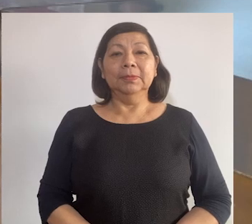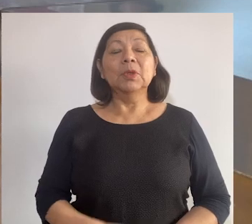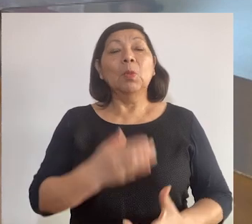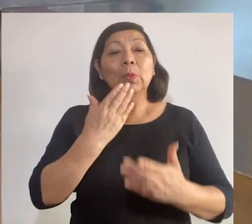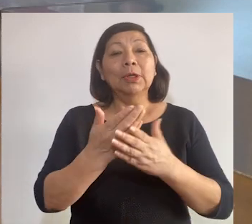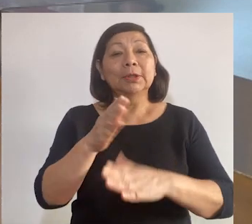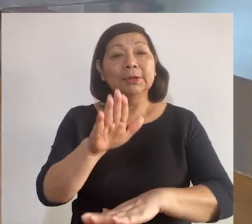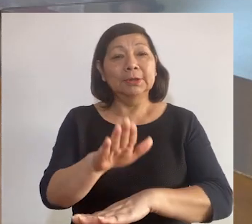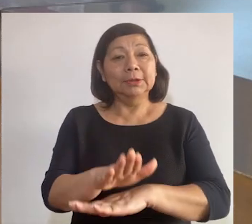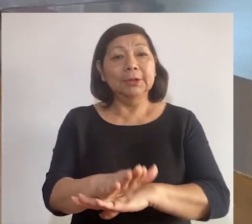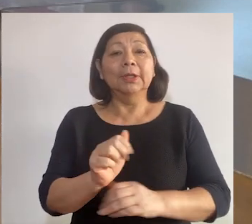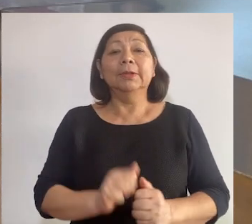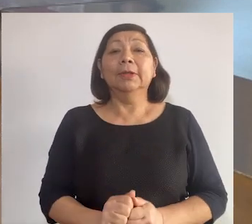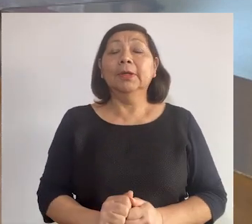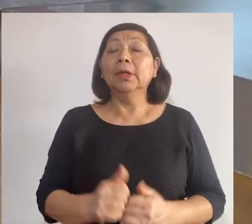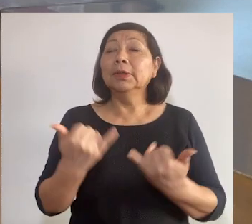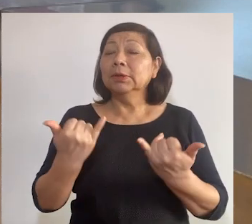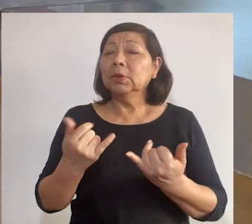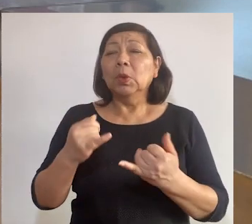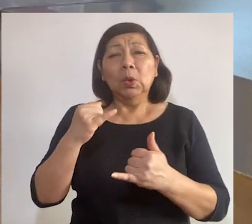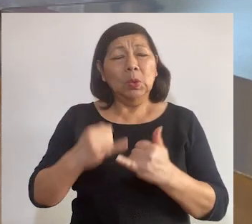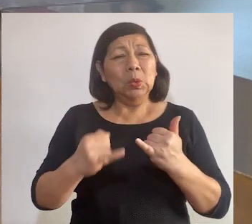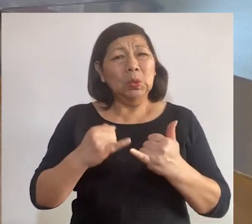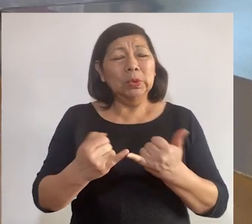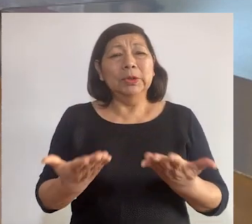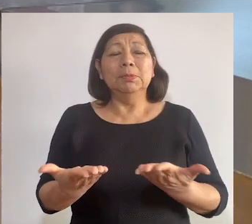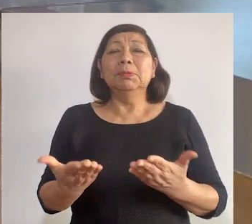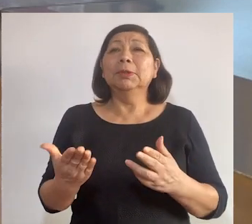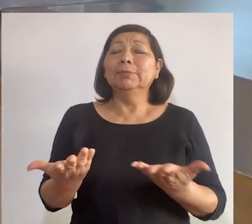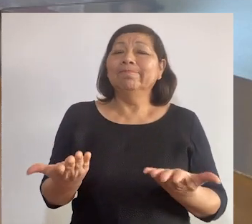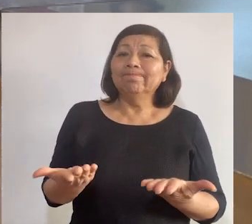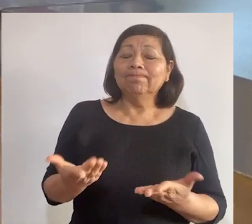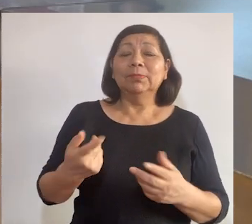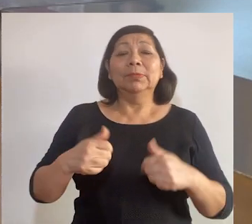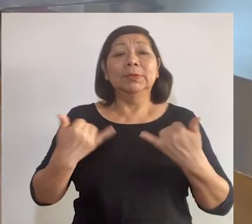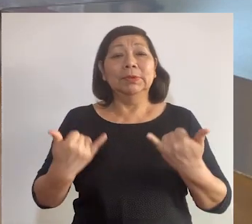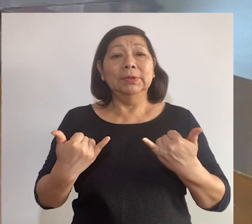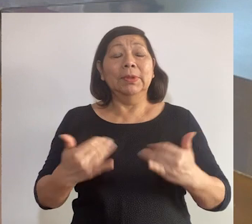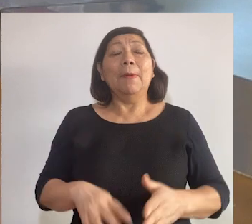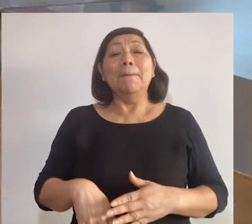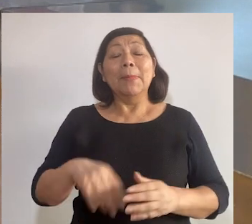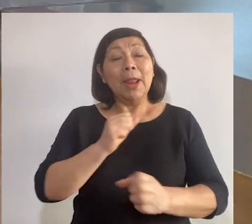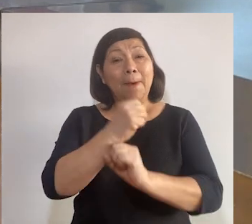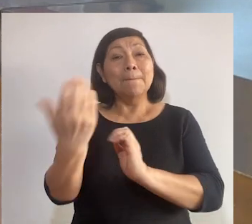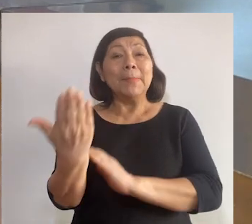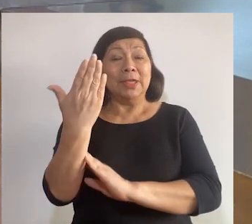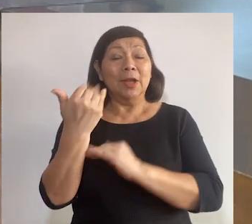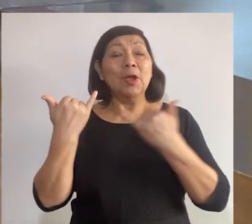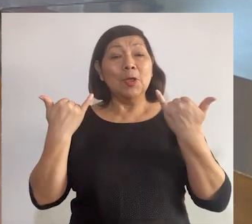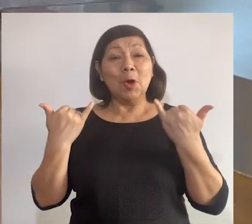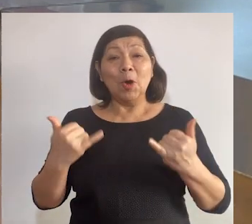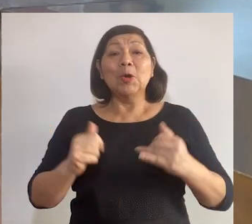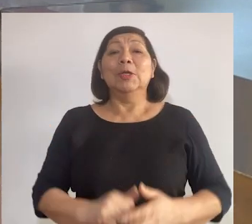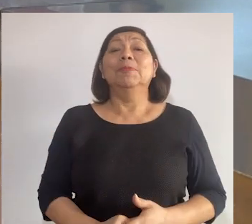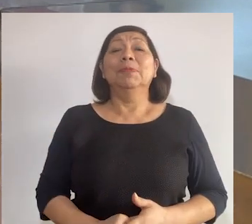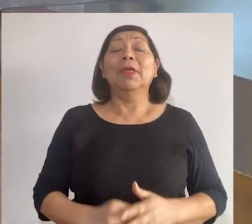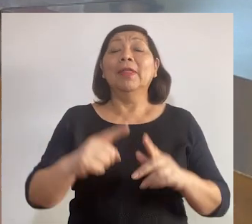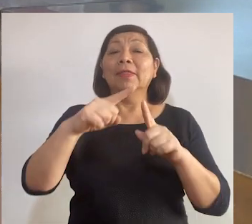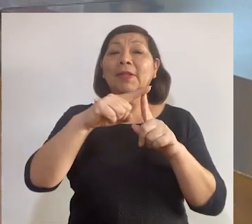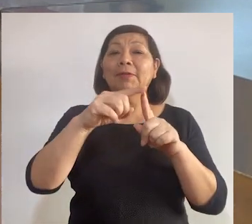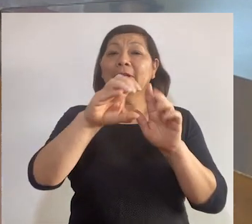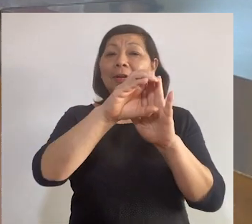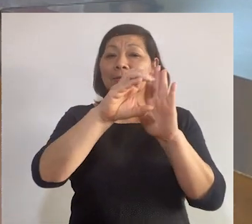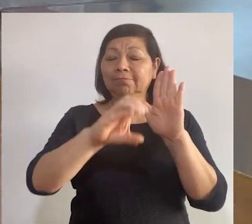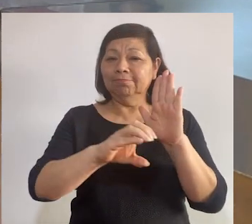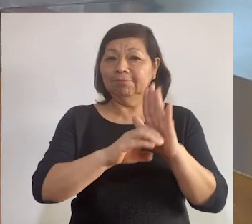Muy buenas tardes frente a los últimos acontecimientos ocurridos durante la mañana del día de hoy el tribunal